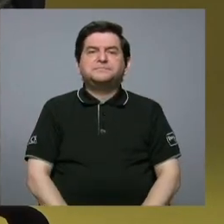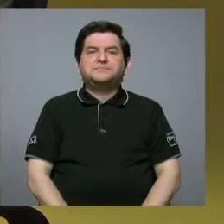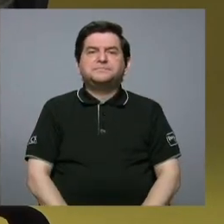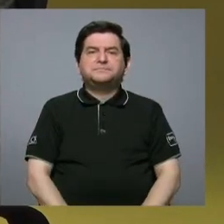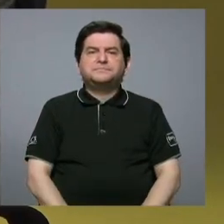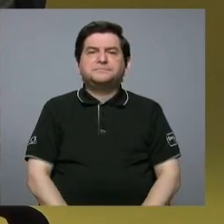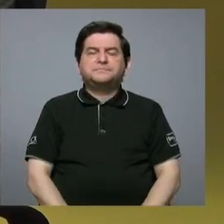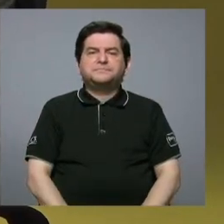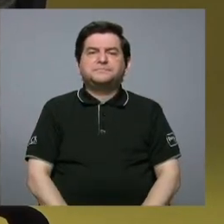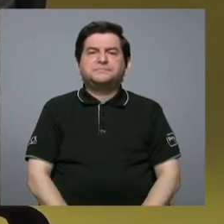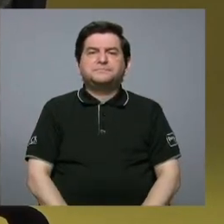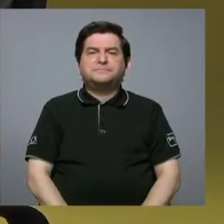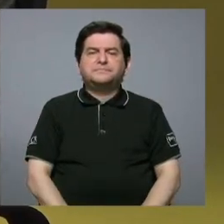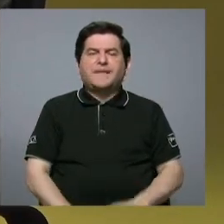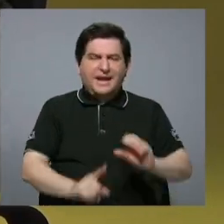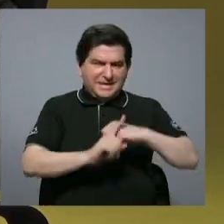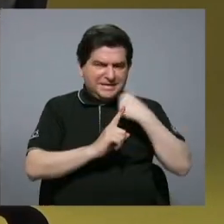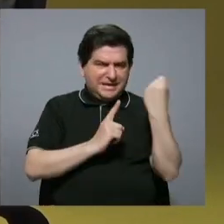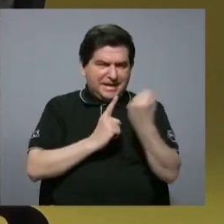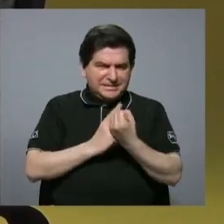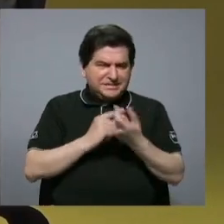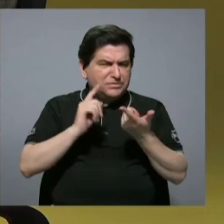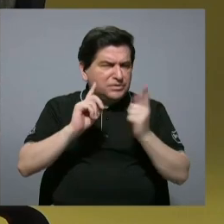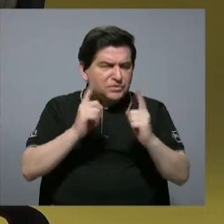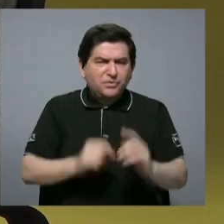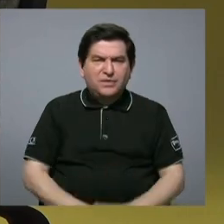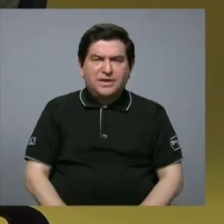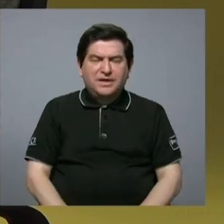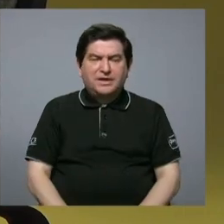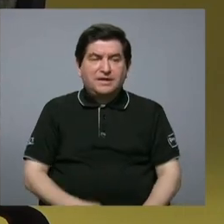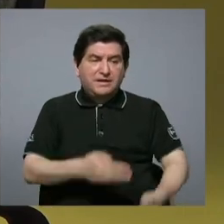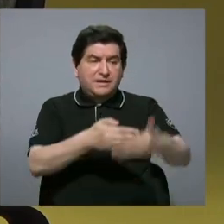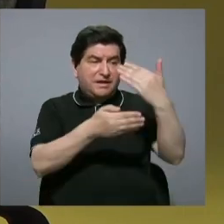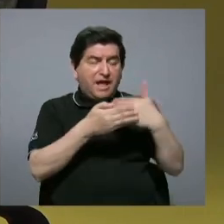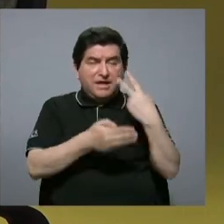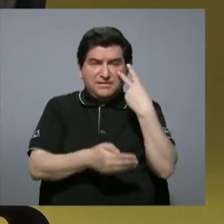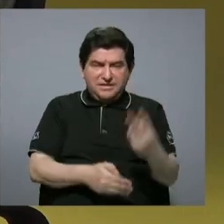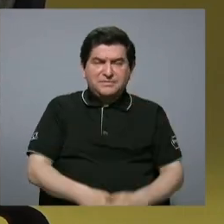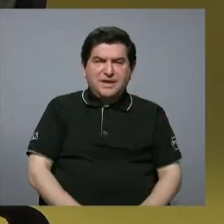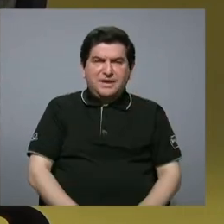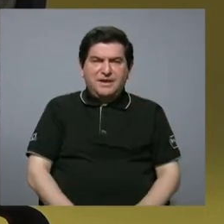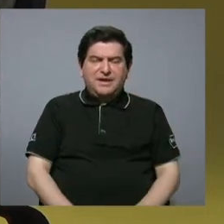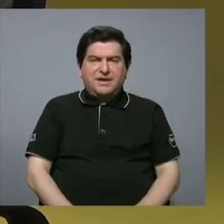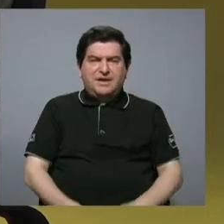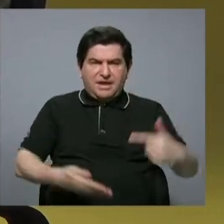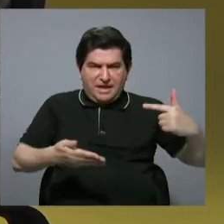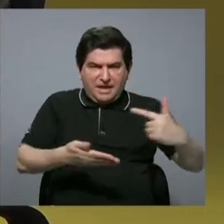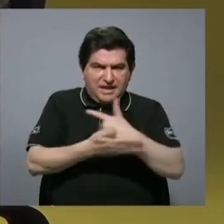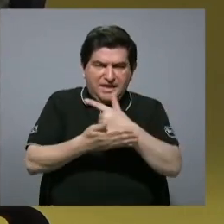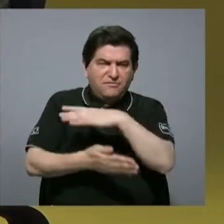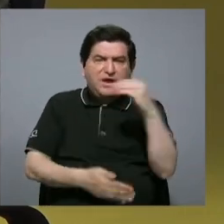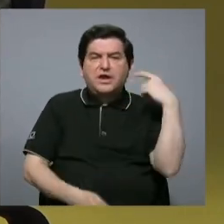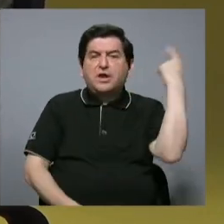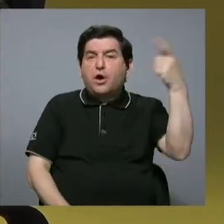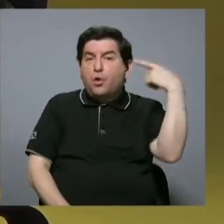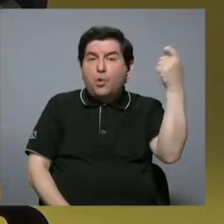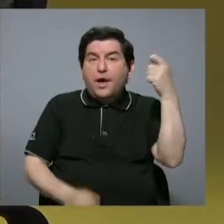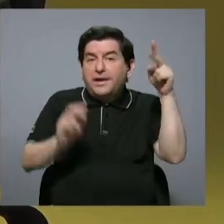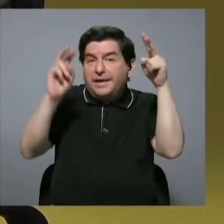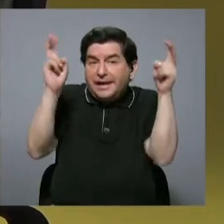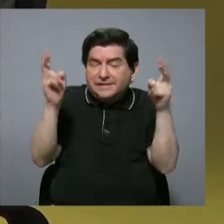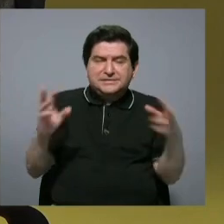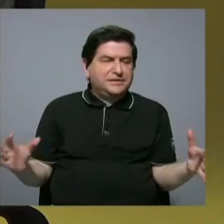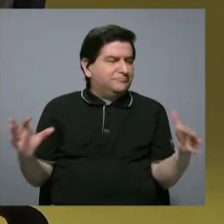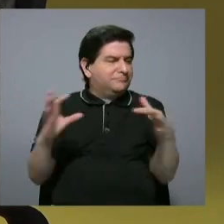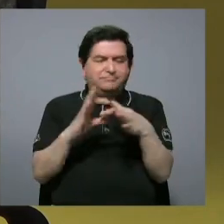este. La vez pasada vimos que Liberia, o Guanacaste, como se llamaba, no se unió